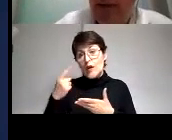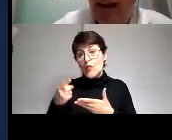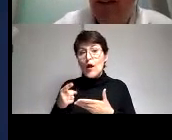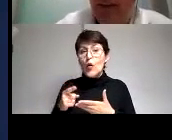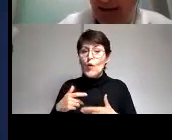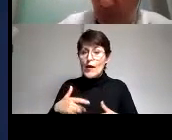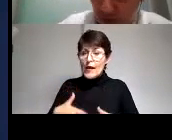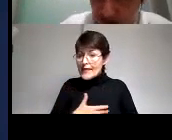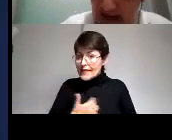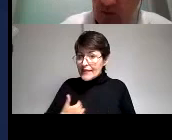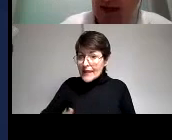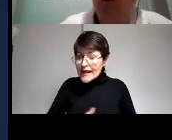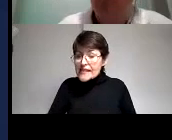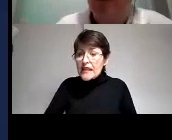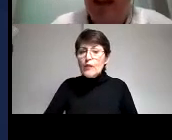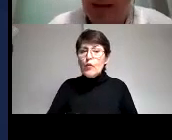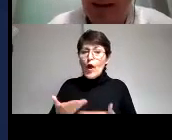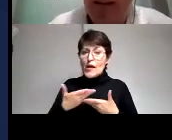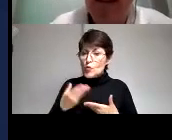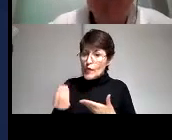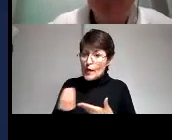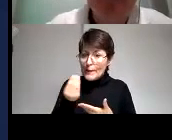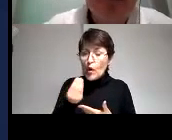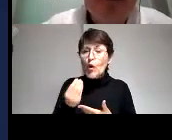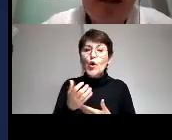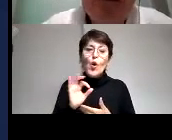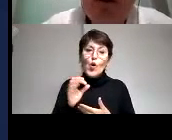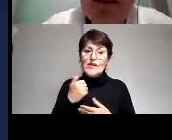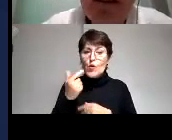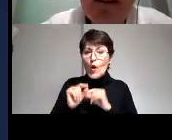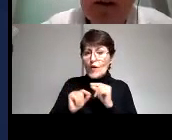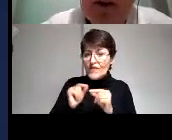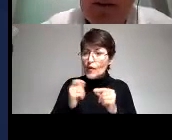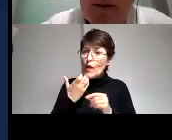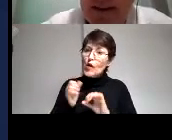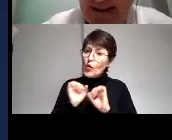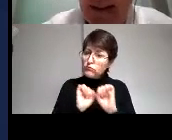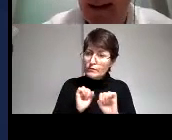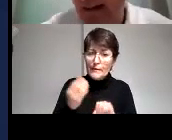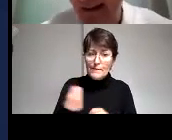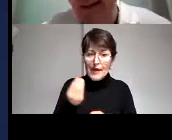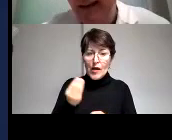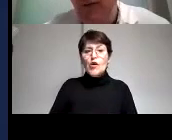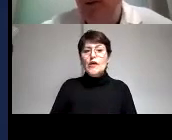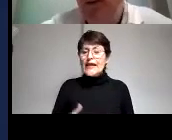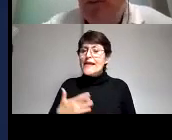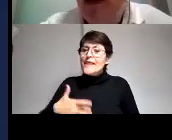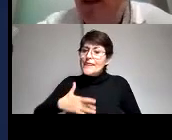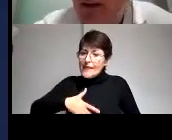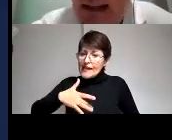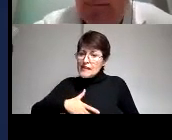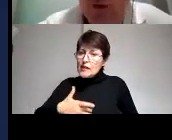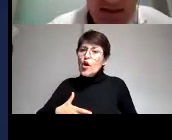para prepararse para que cuando llegue algún agresor sea capaz de defenderse, y favorece el desarrollo y maduración digestiva. Aquí sería una